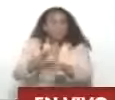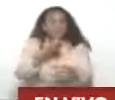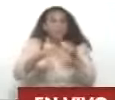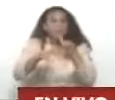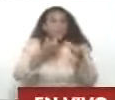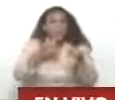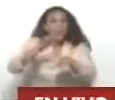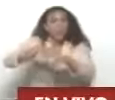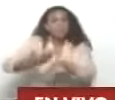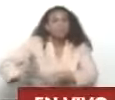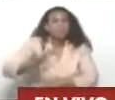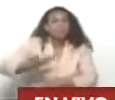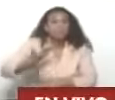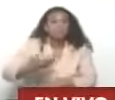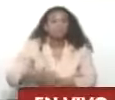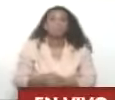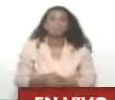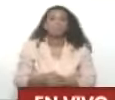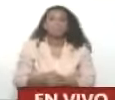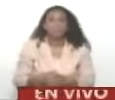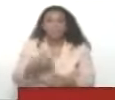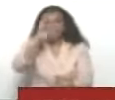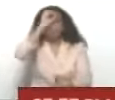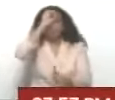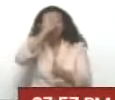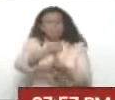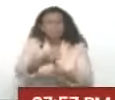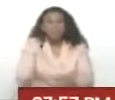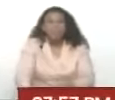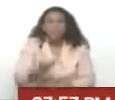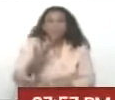Un anuncio que tiene un objetivo central,